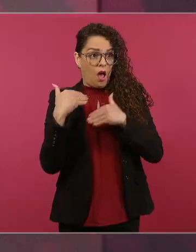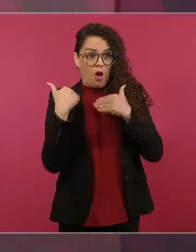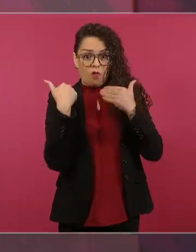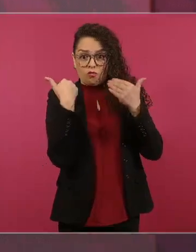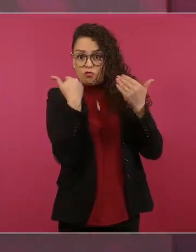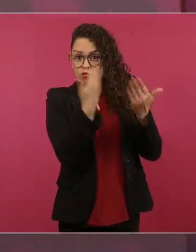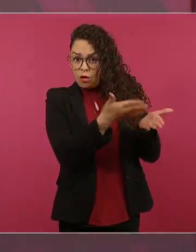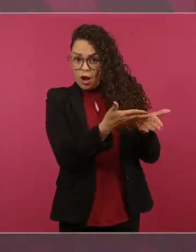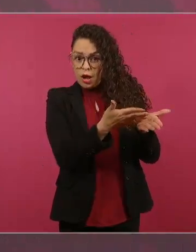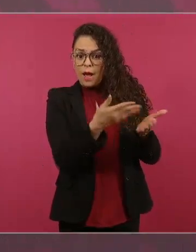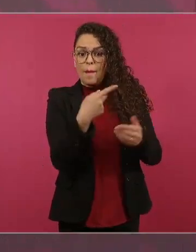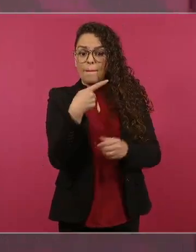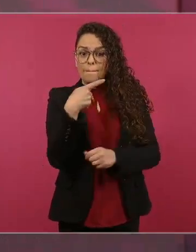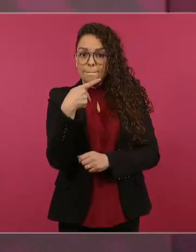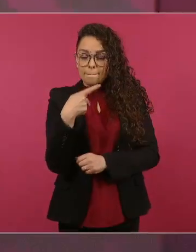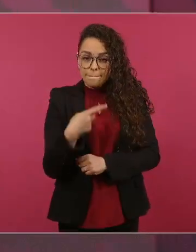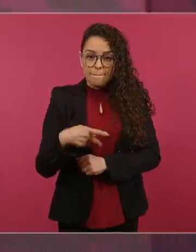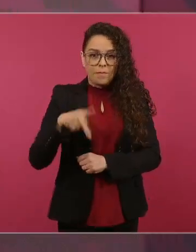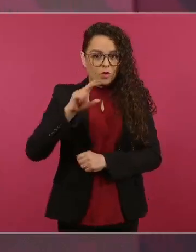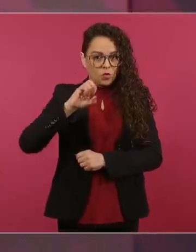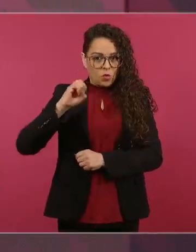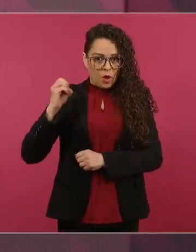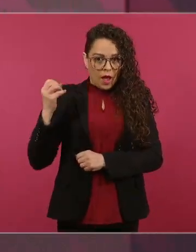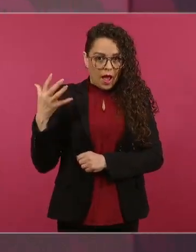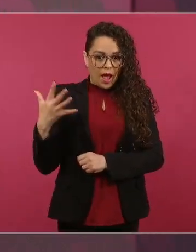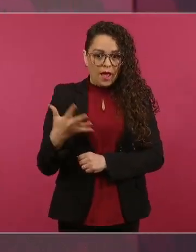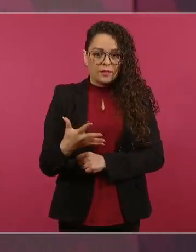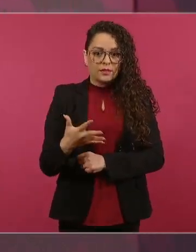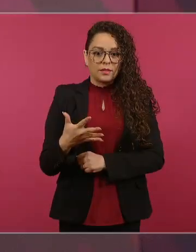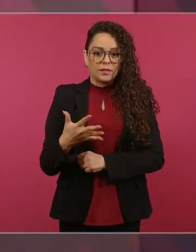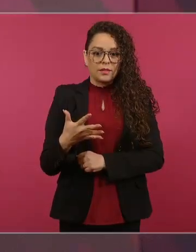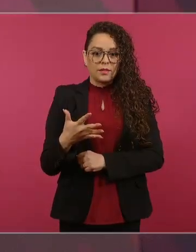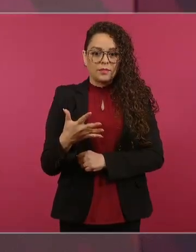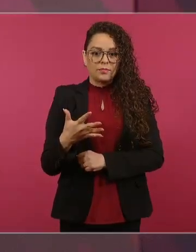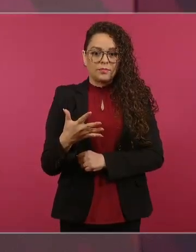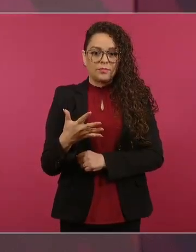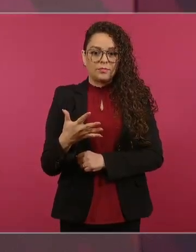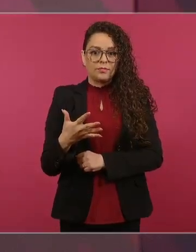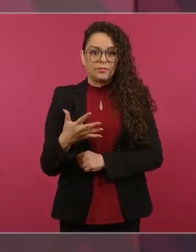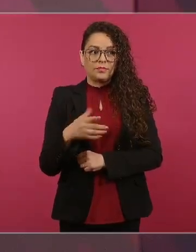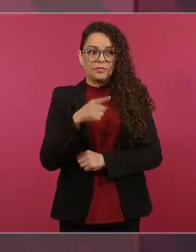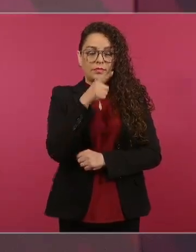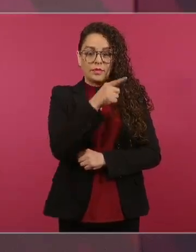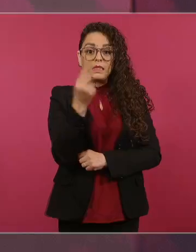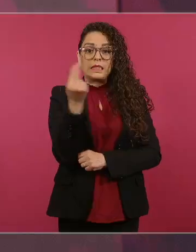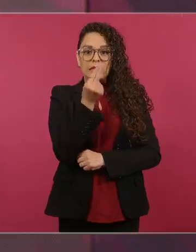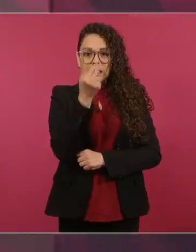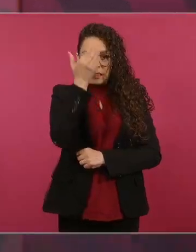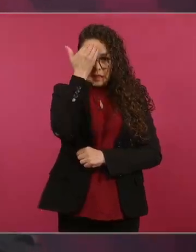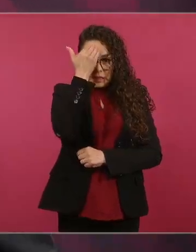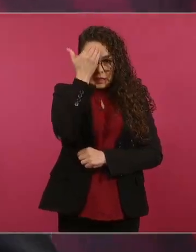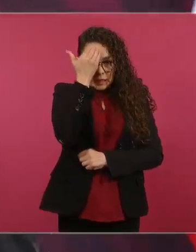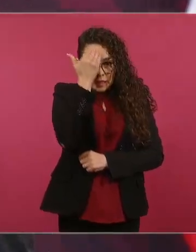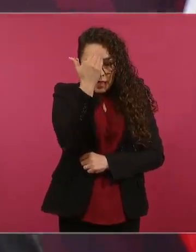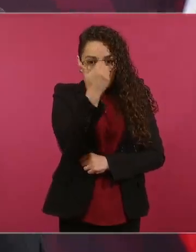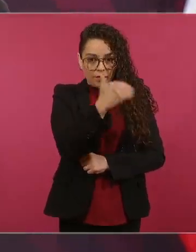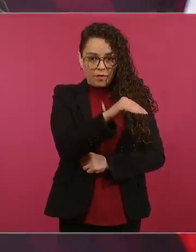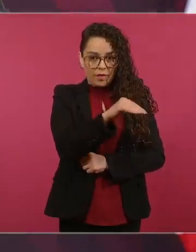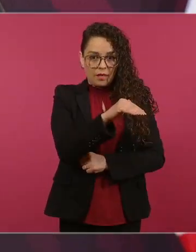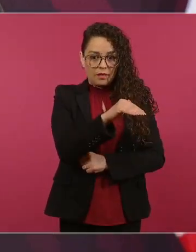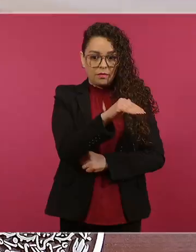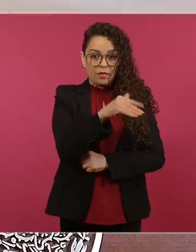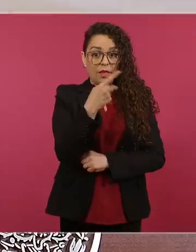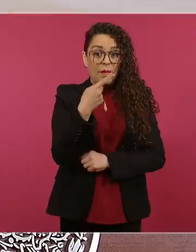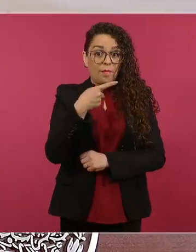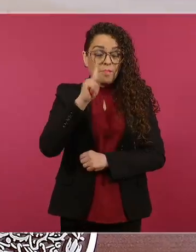ellos deben saber, y esa fue la responsabilidad del gobierno de entonces y del